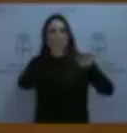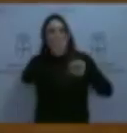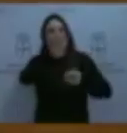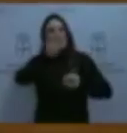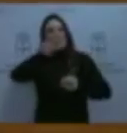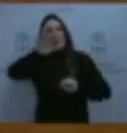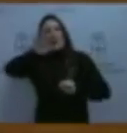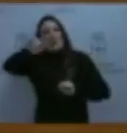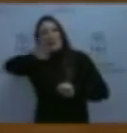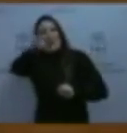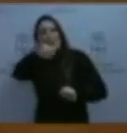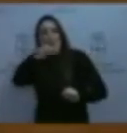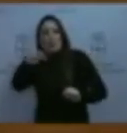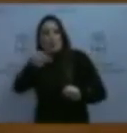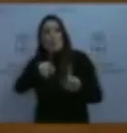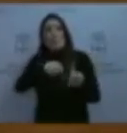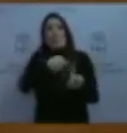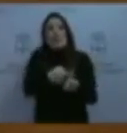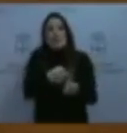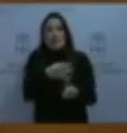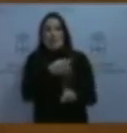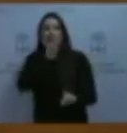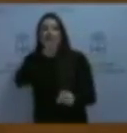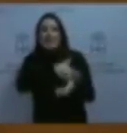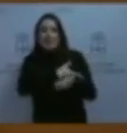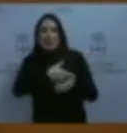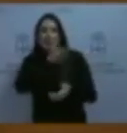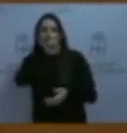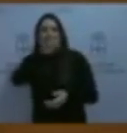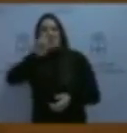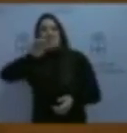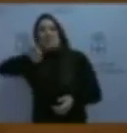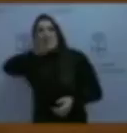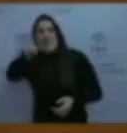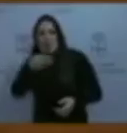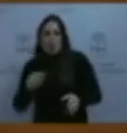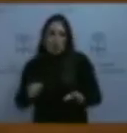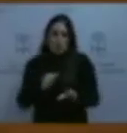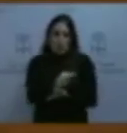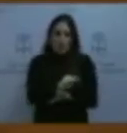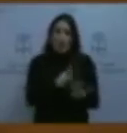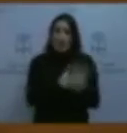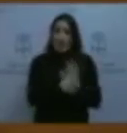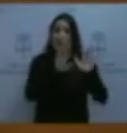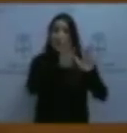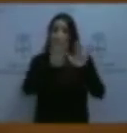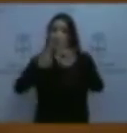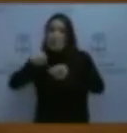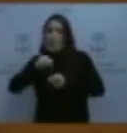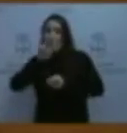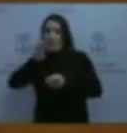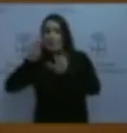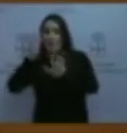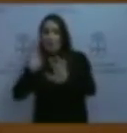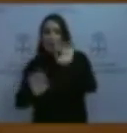9.425.000 euros más un endeudamiento vivo de 3.230.000 euros. Esto supone el 99,28% de